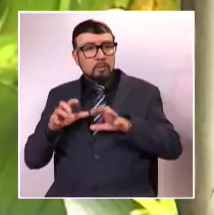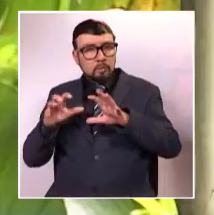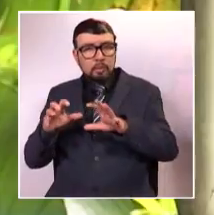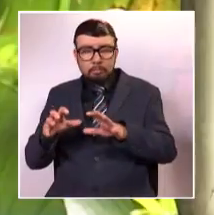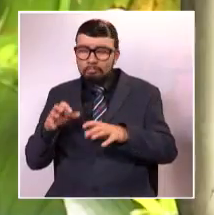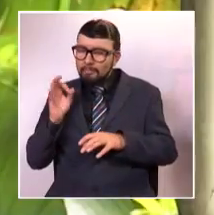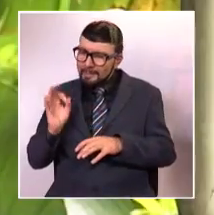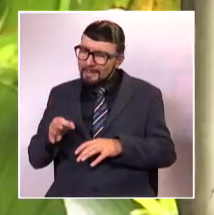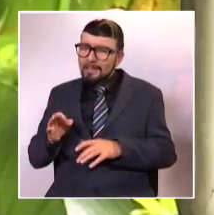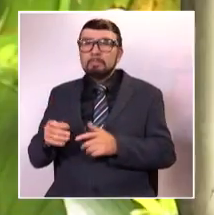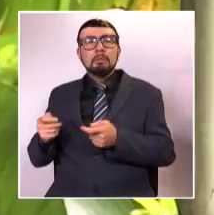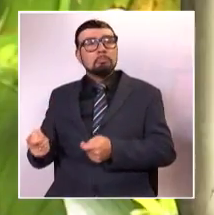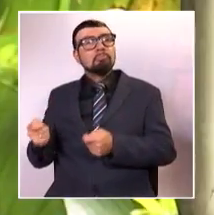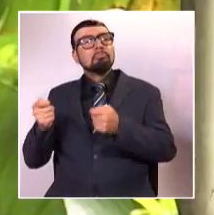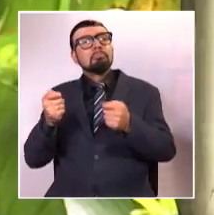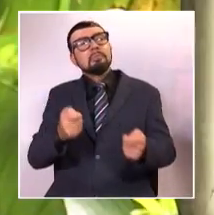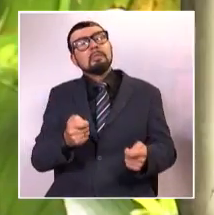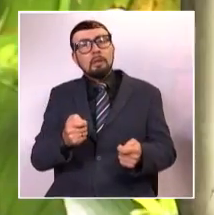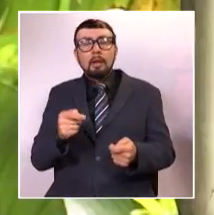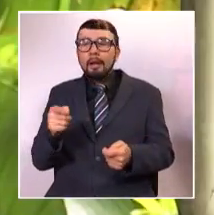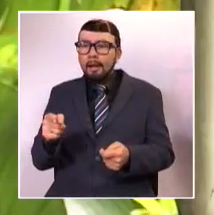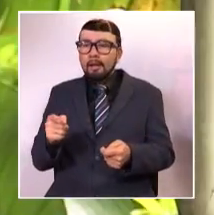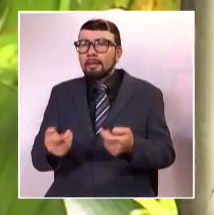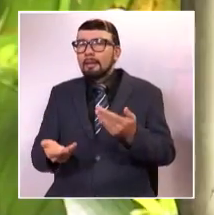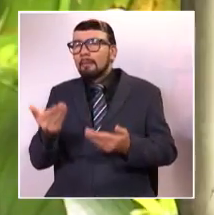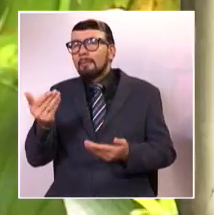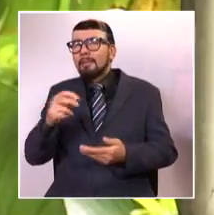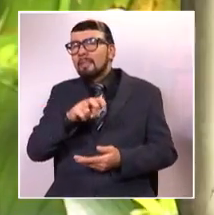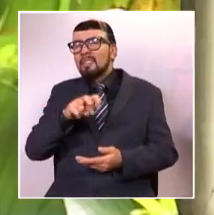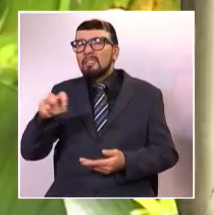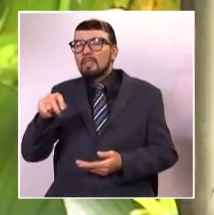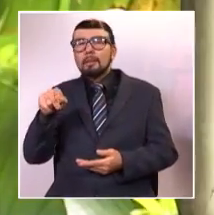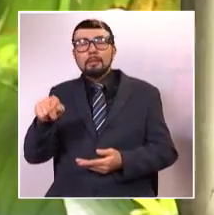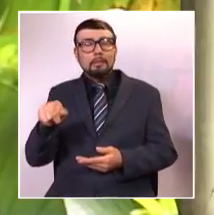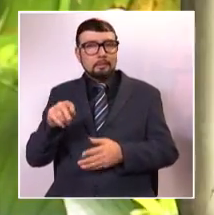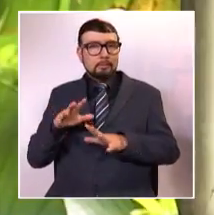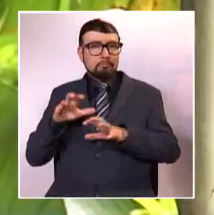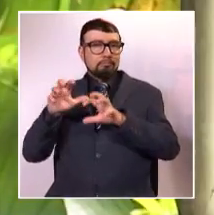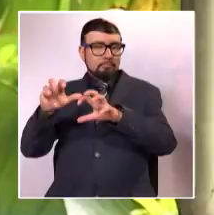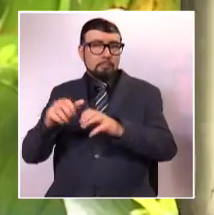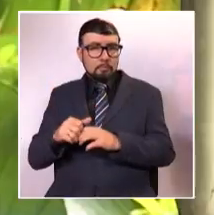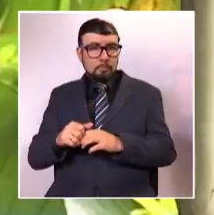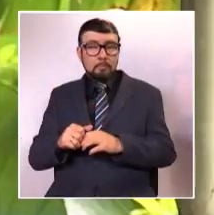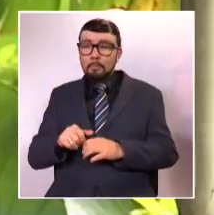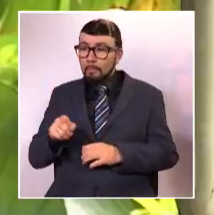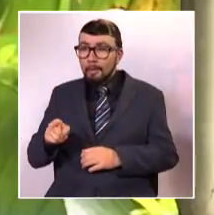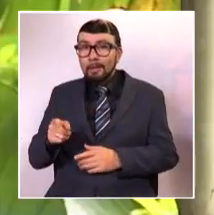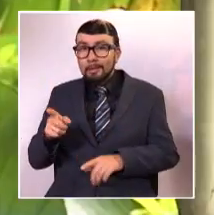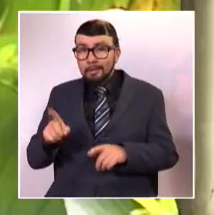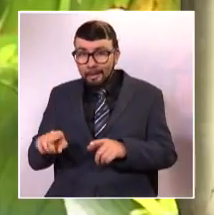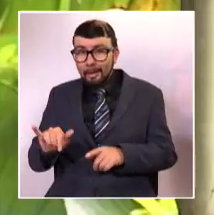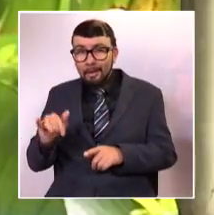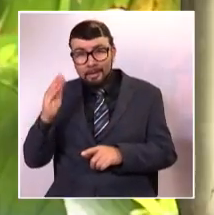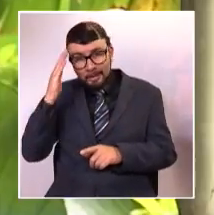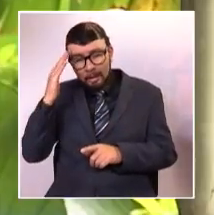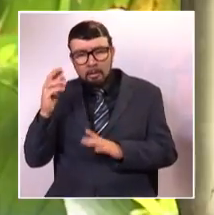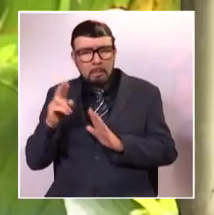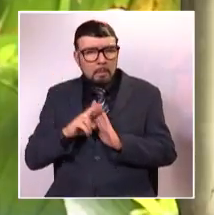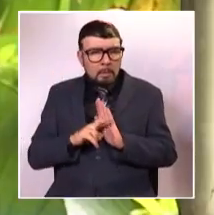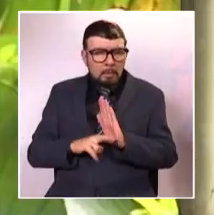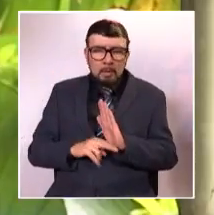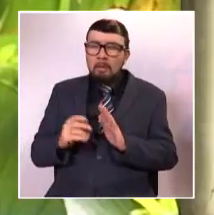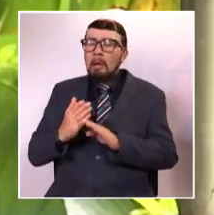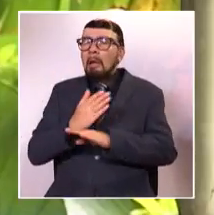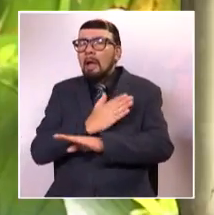tumor. Y la clasificación del tumor se hace en patología de acuerdo a unos protocolos establecidos y de acuerdo a unos